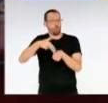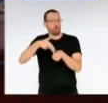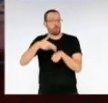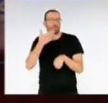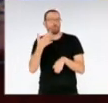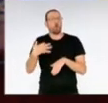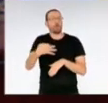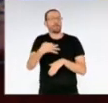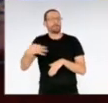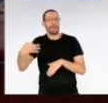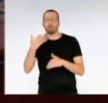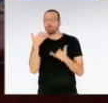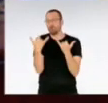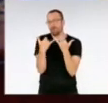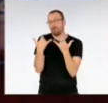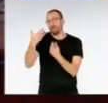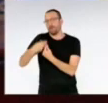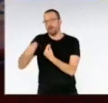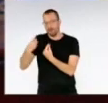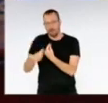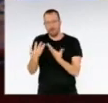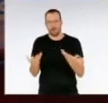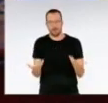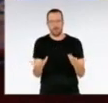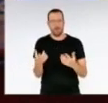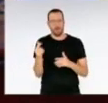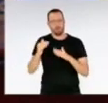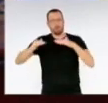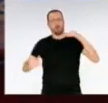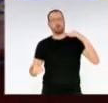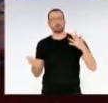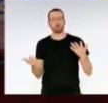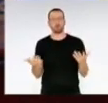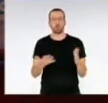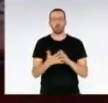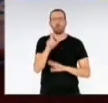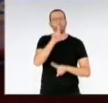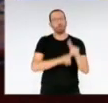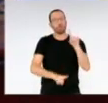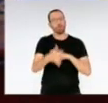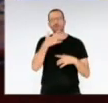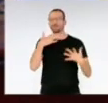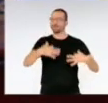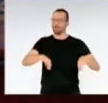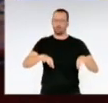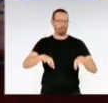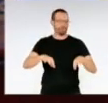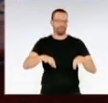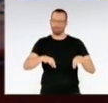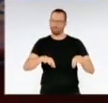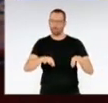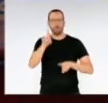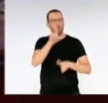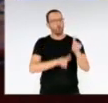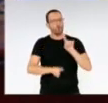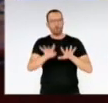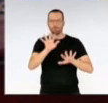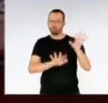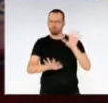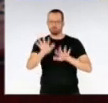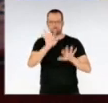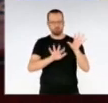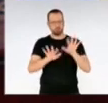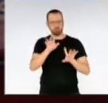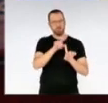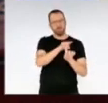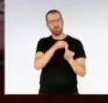otras islas de referencia, como Tenerife o Gran Canaria, pero no es un problema sencillo, es un problema de una complejidad tremenda que se viene tratando de